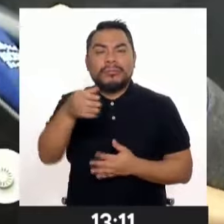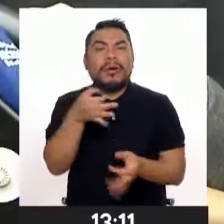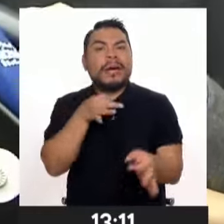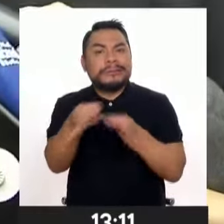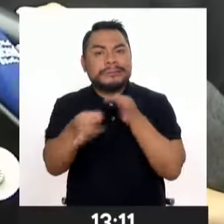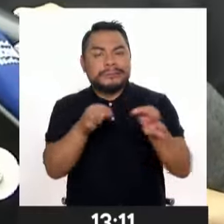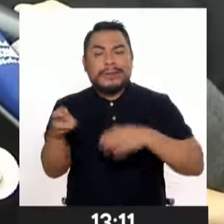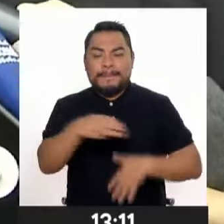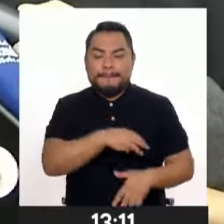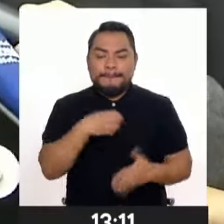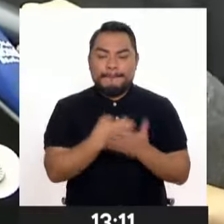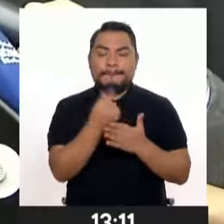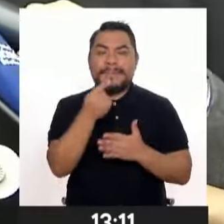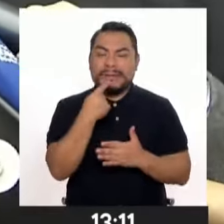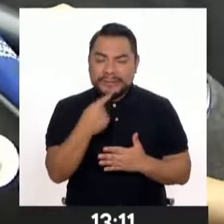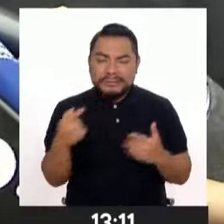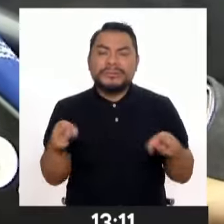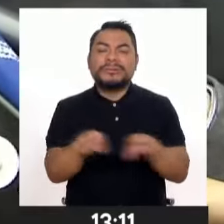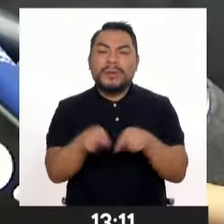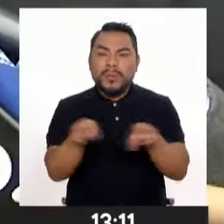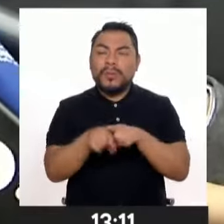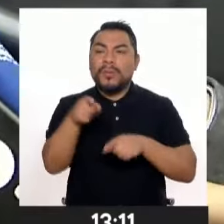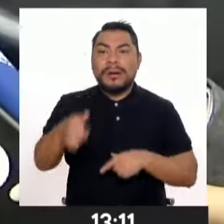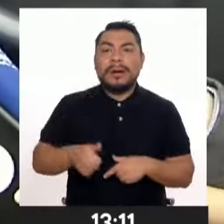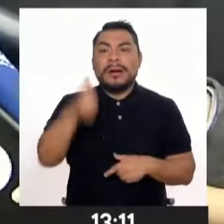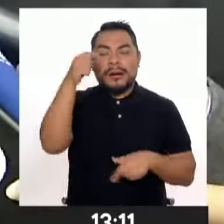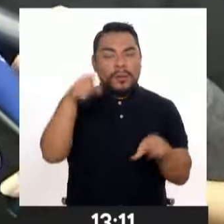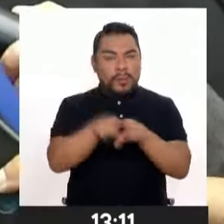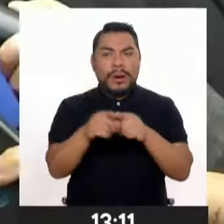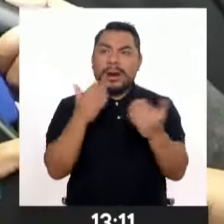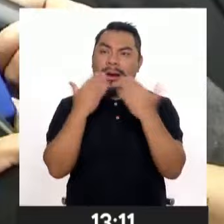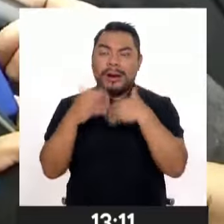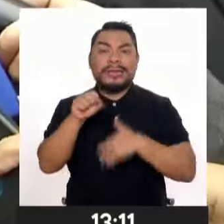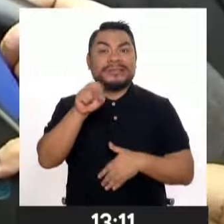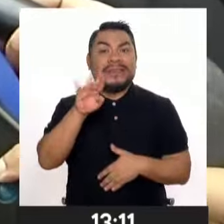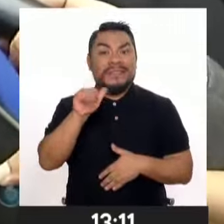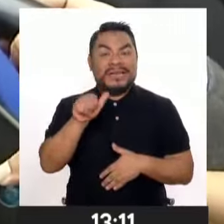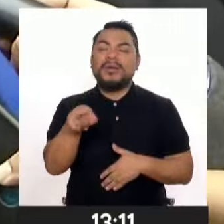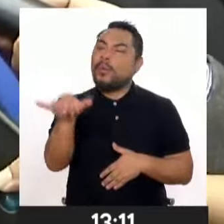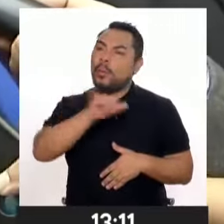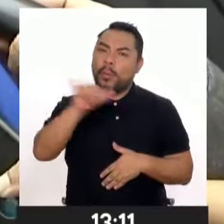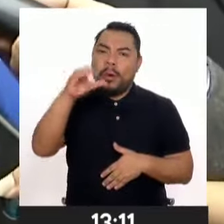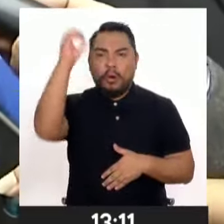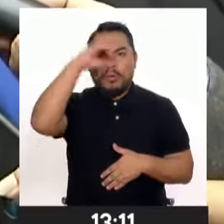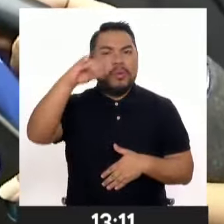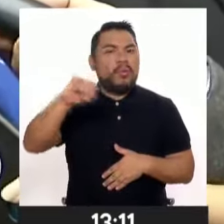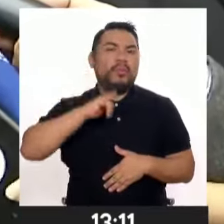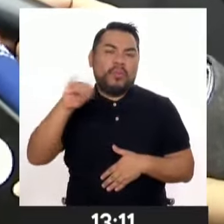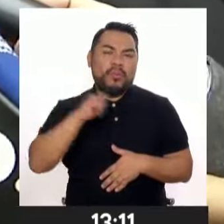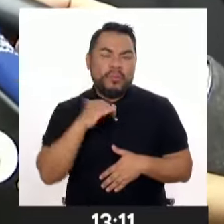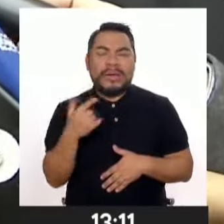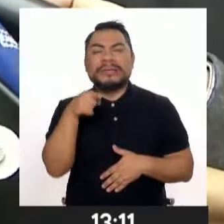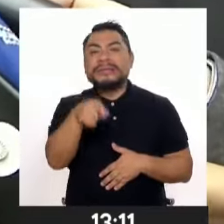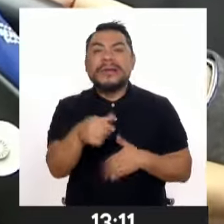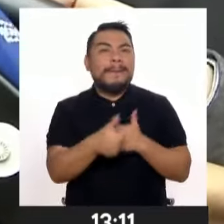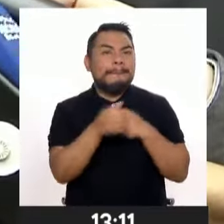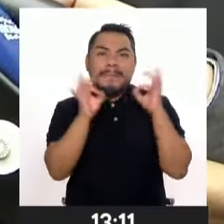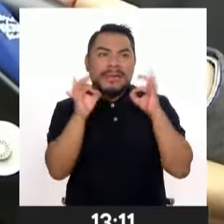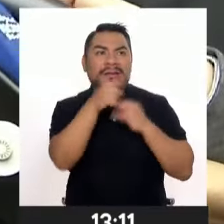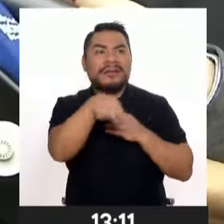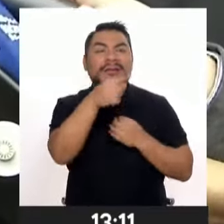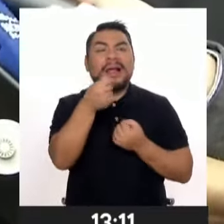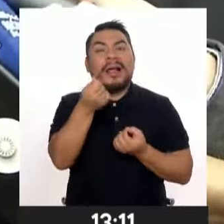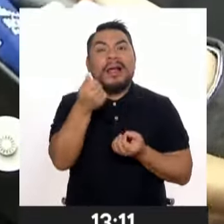del Ministerio de Economía, que coincide con la posición de la Superintendencia de Banca y Seguros, que coincide con la posición del